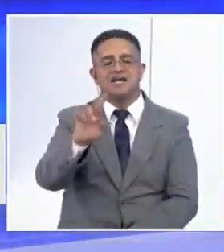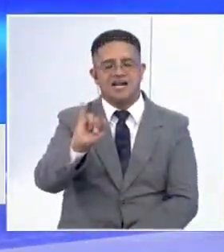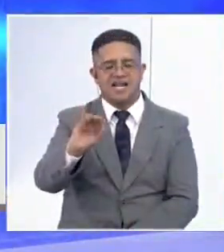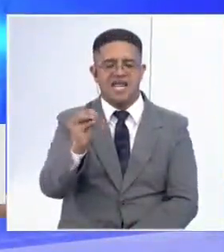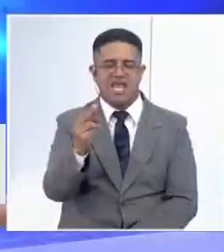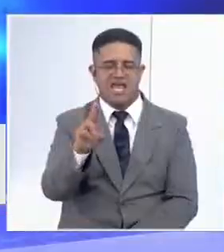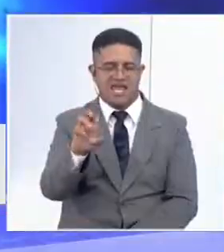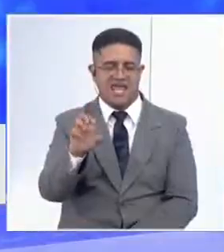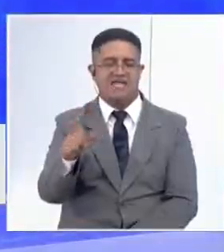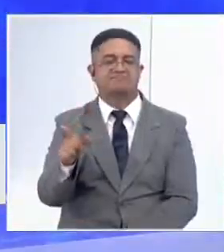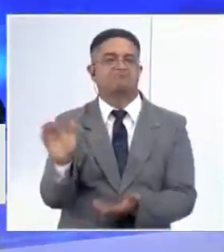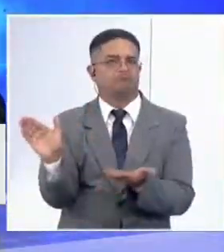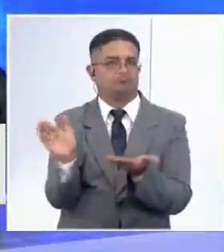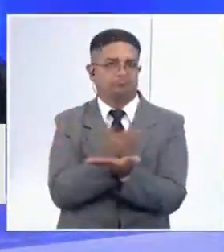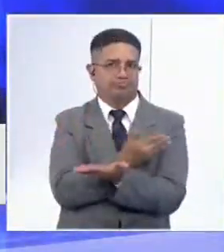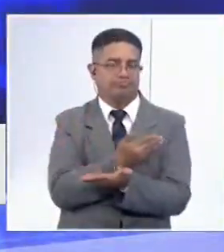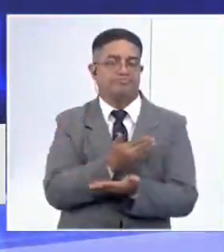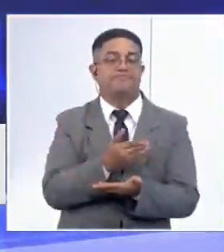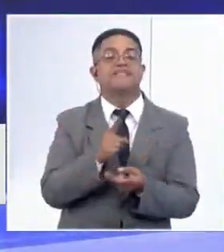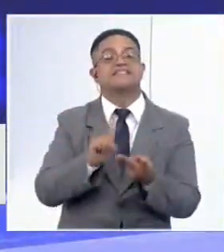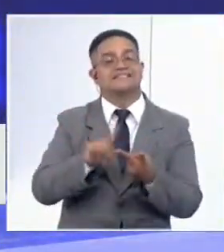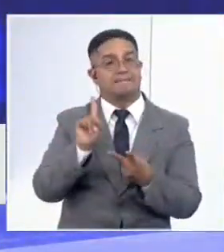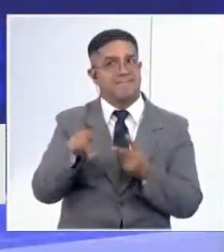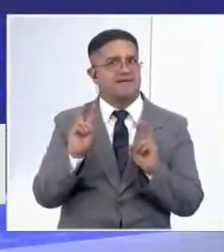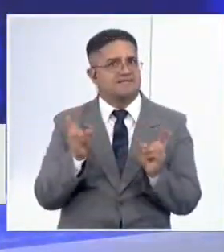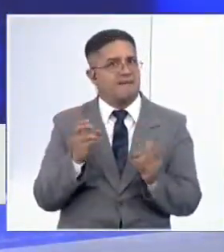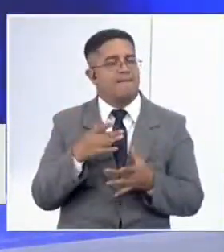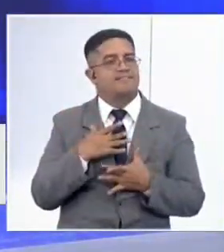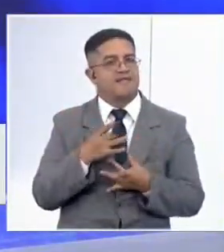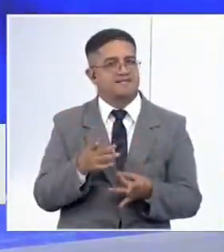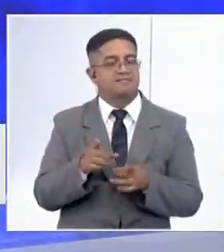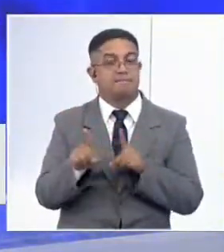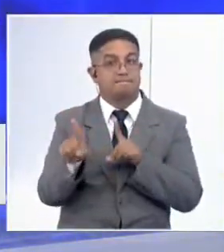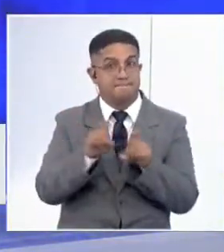técnica, el CEPRE, y además sobre este tema bastante interesante. Preguntas, comentarios, redes sociales.